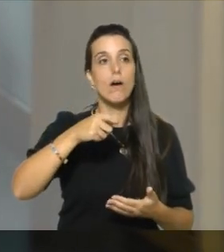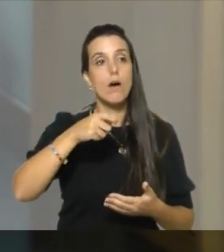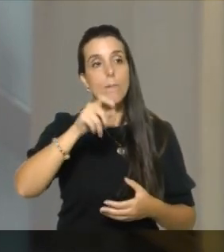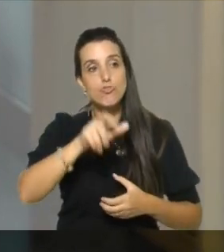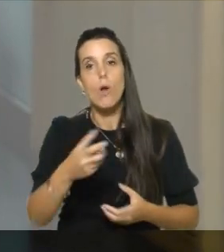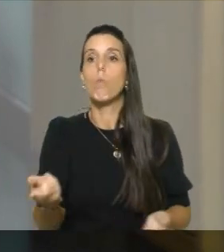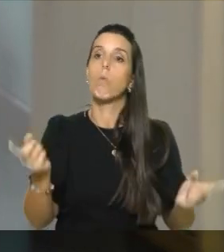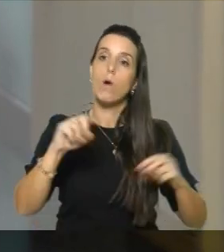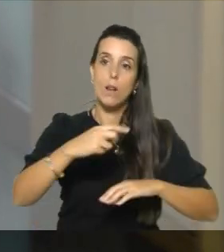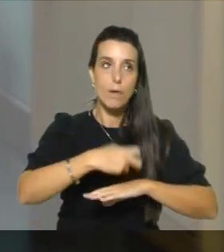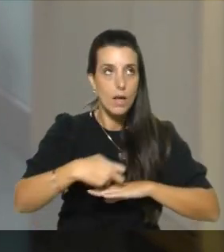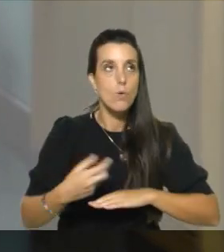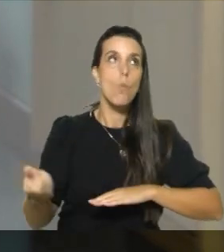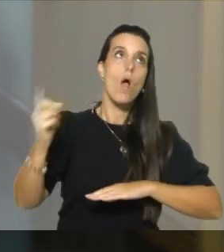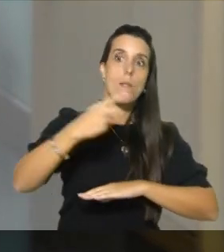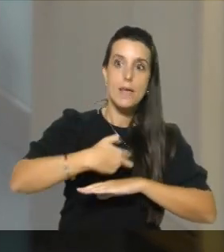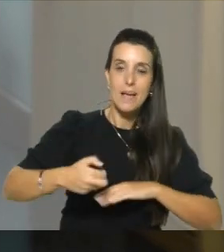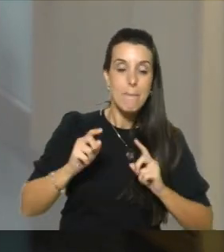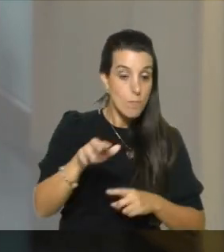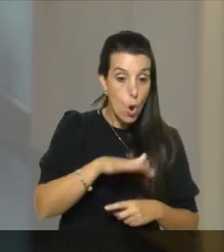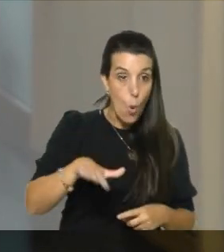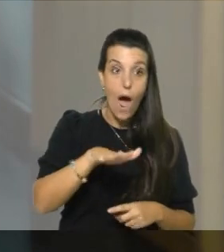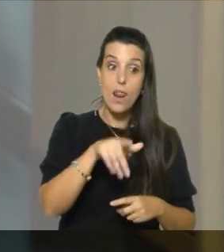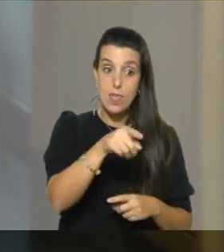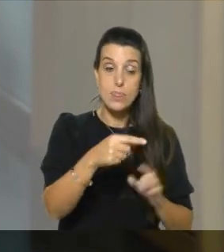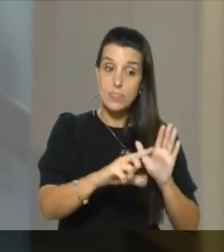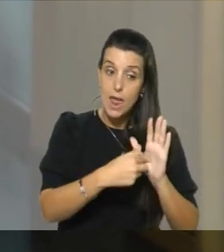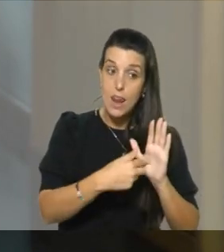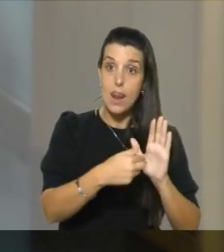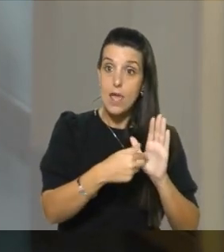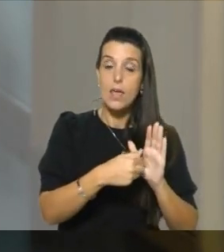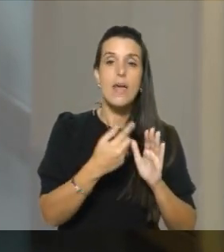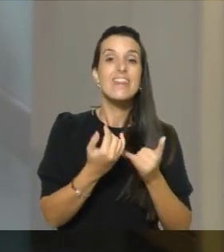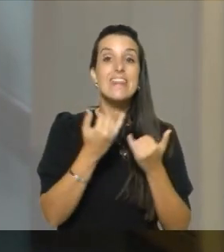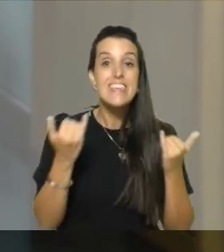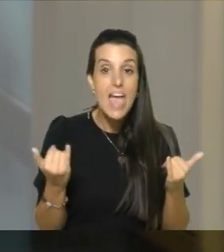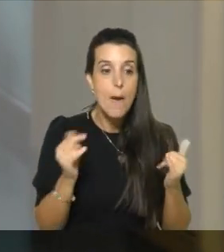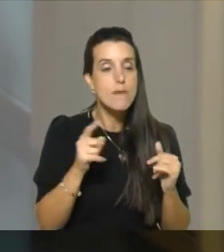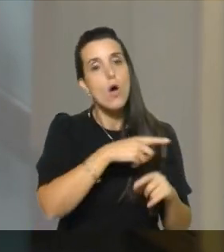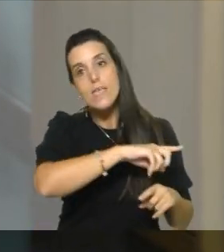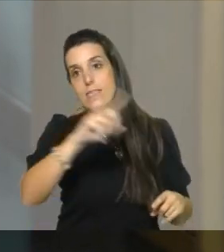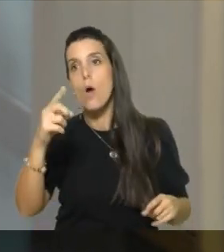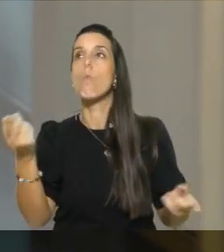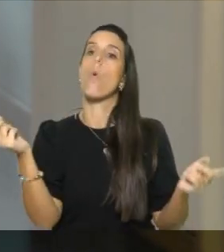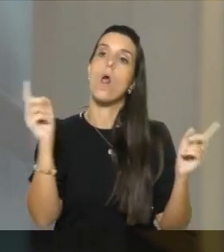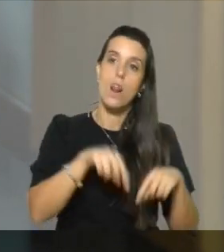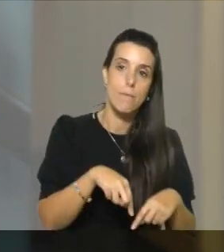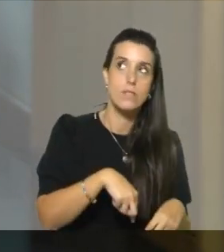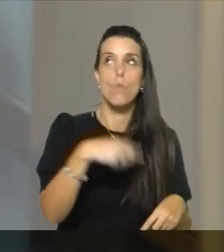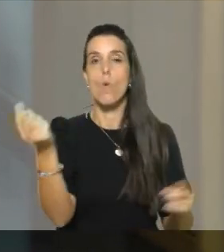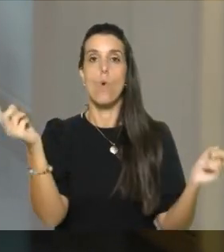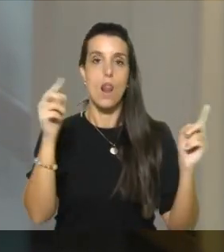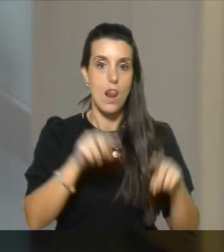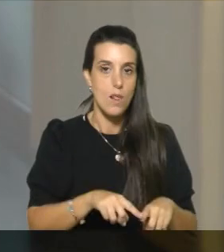lugar una y otra vez eh Muchas veces se la aplica el propio día y vuelven retornan a ese mismo lugar